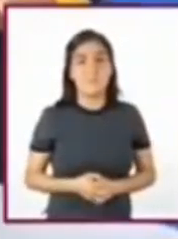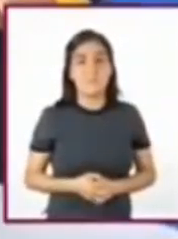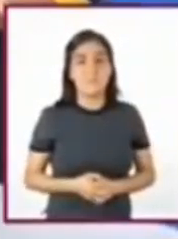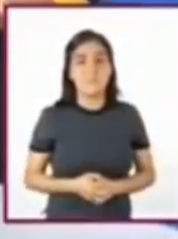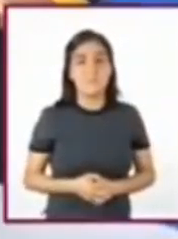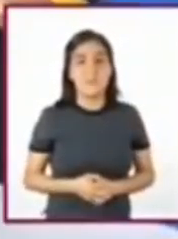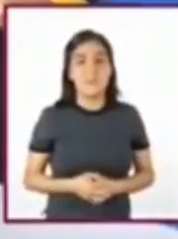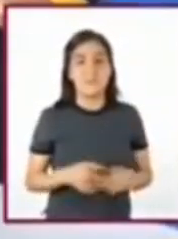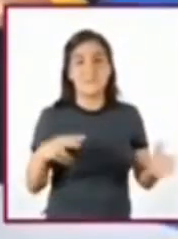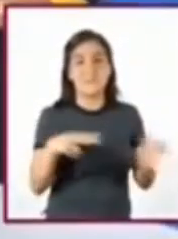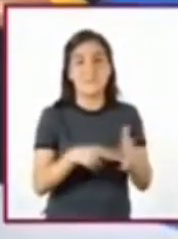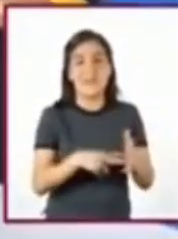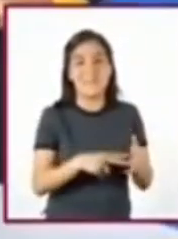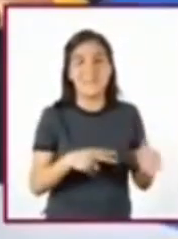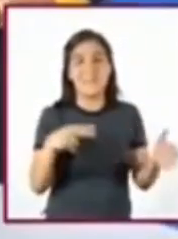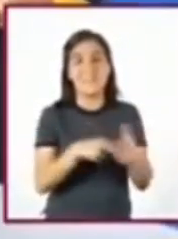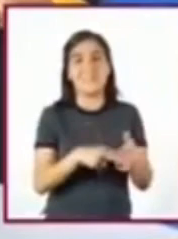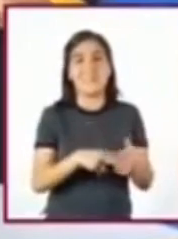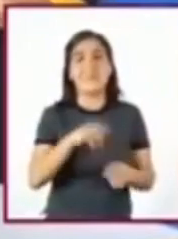alambre delgado,